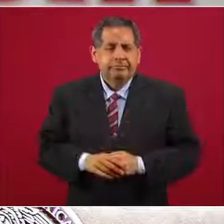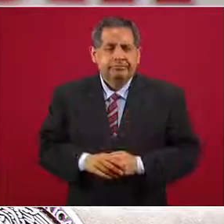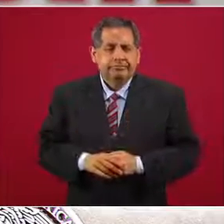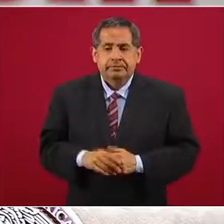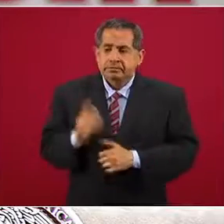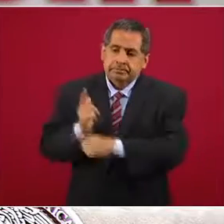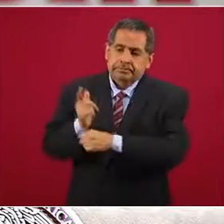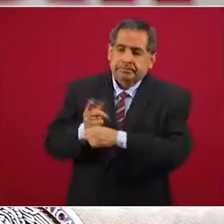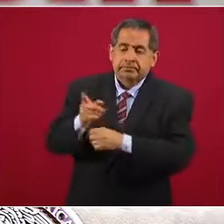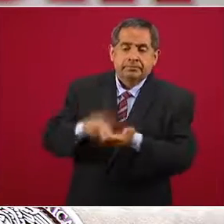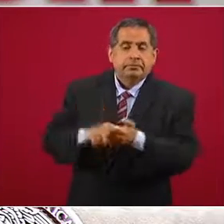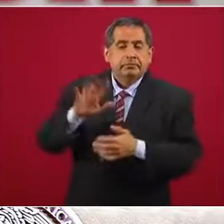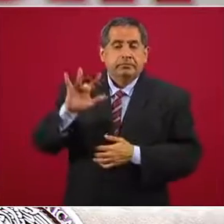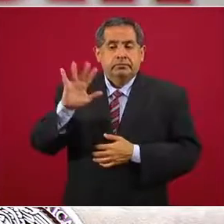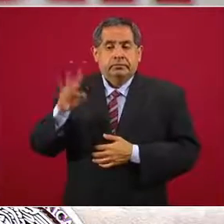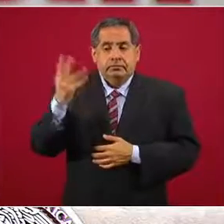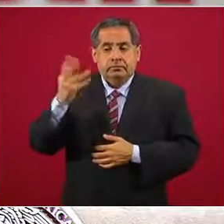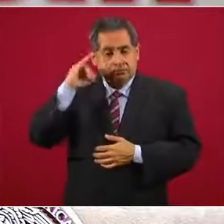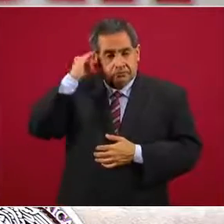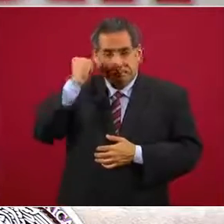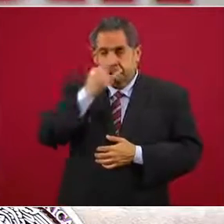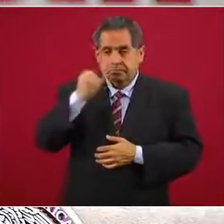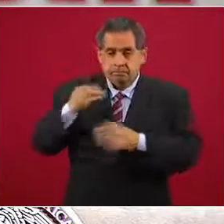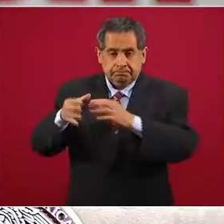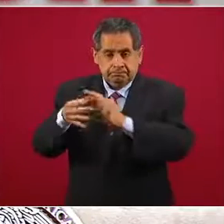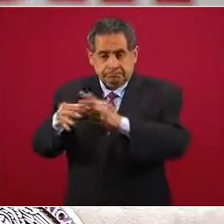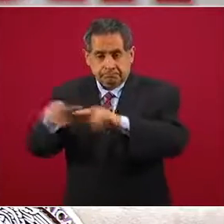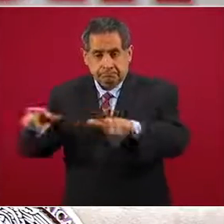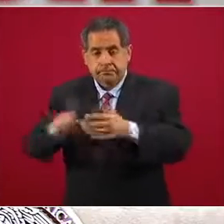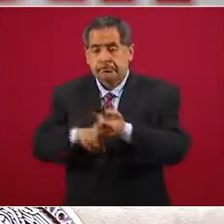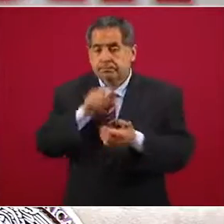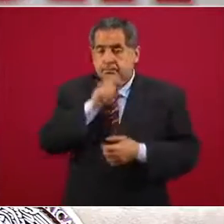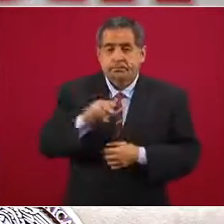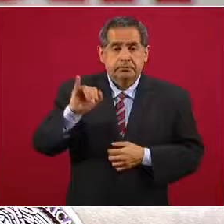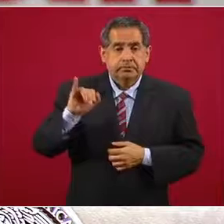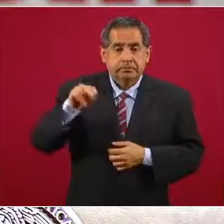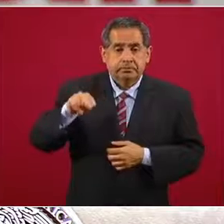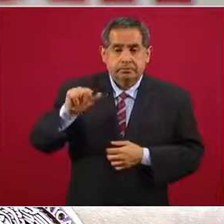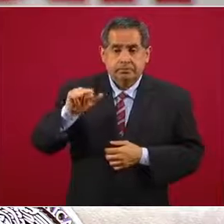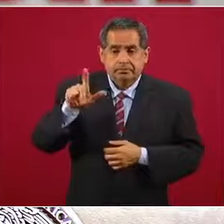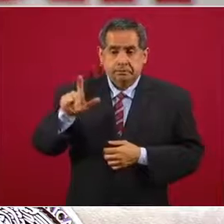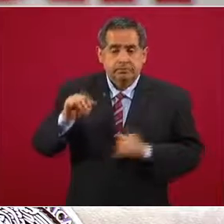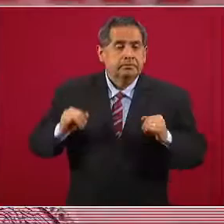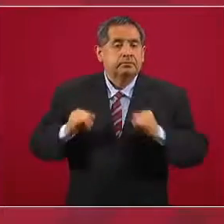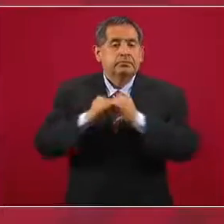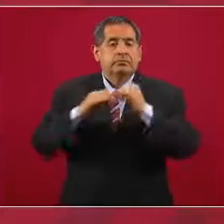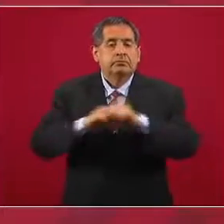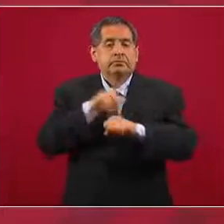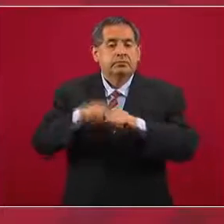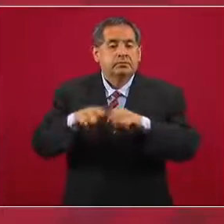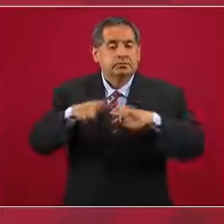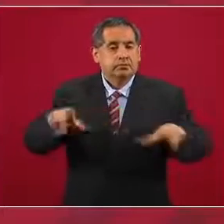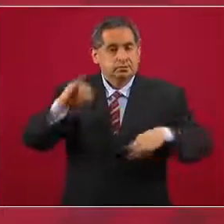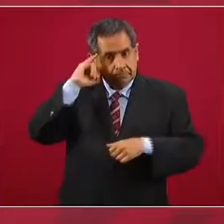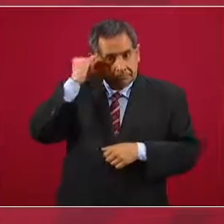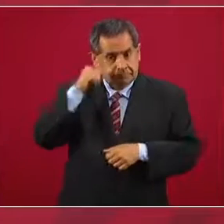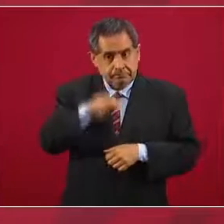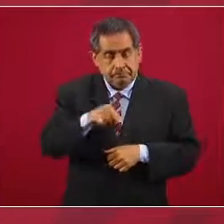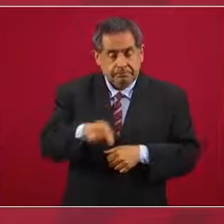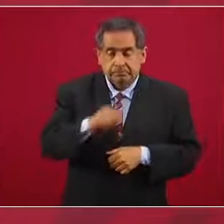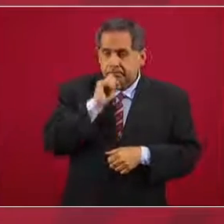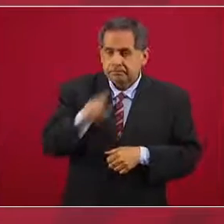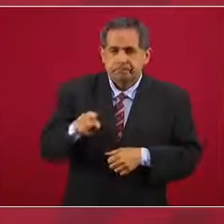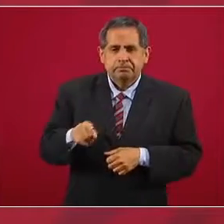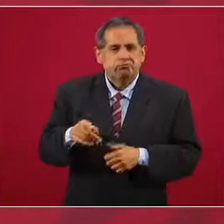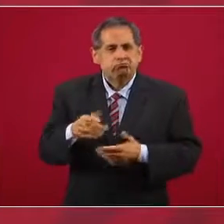Identificamos 54 lenguas indígenas, participó también el INALI es el Instituto Nacional de Lenguas Indígenas, y